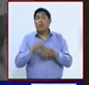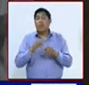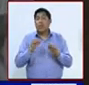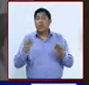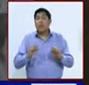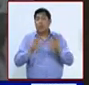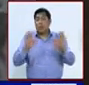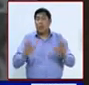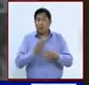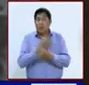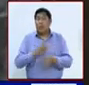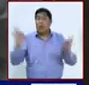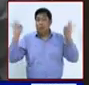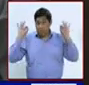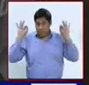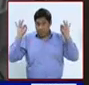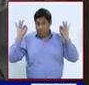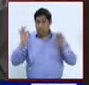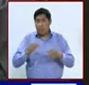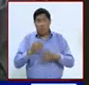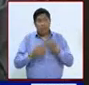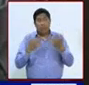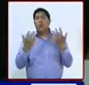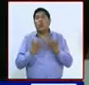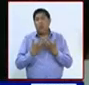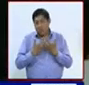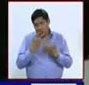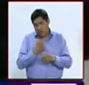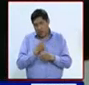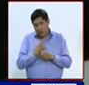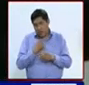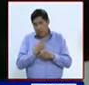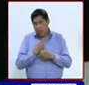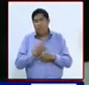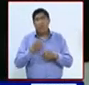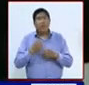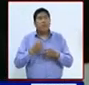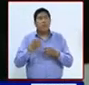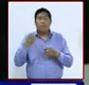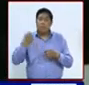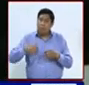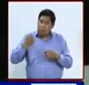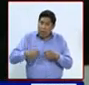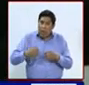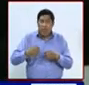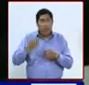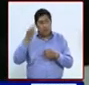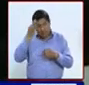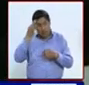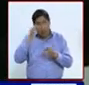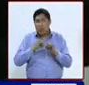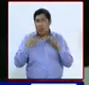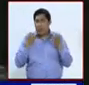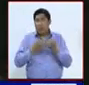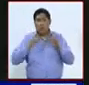semana y feriados a través de los turnos extraordinarios de trabajo de las fiscalías departamentales, el Instituto de